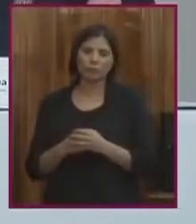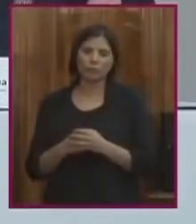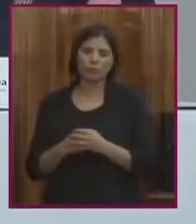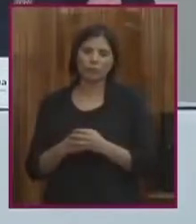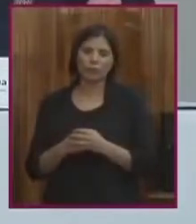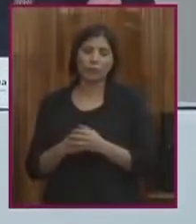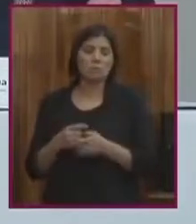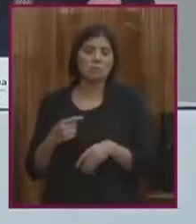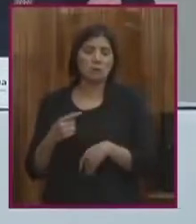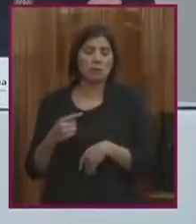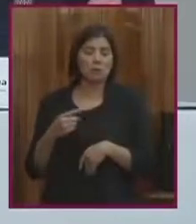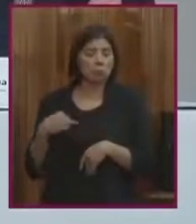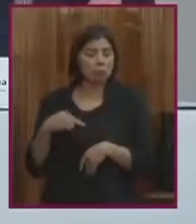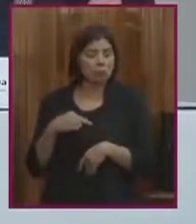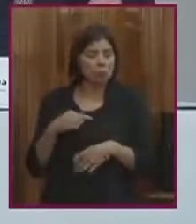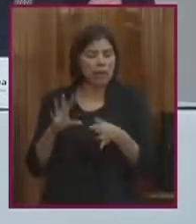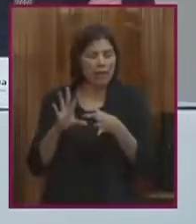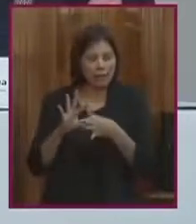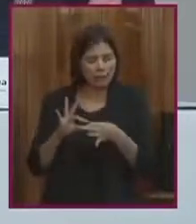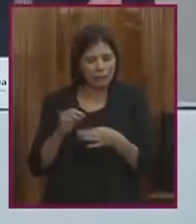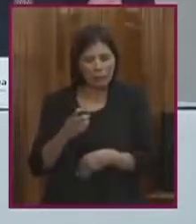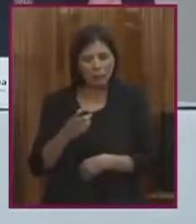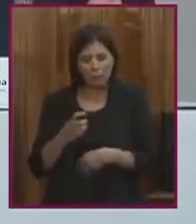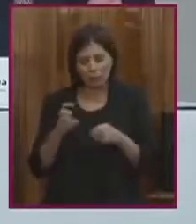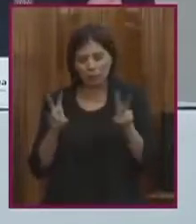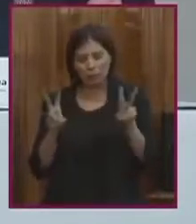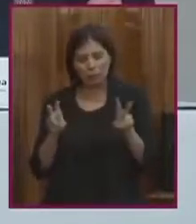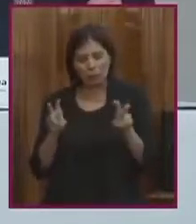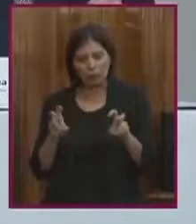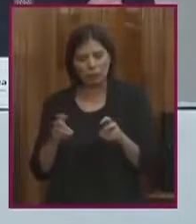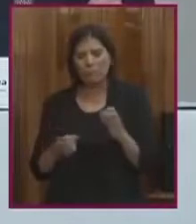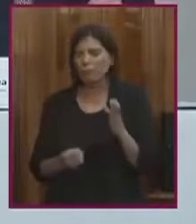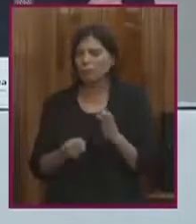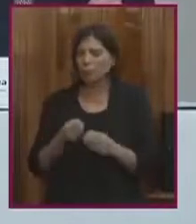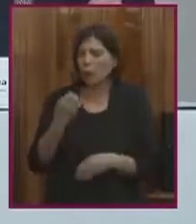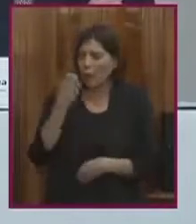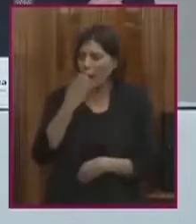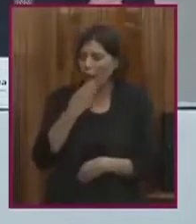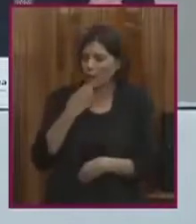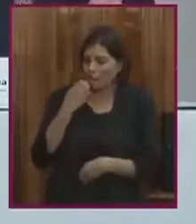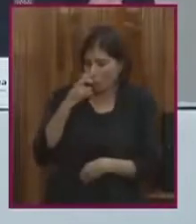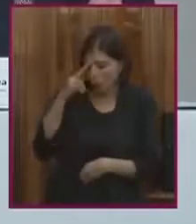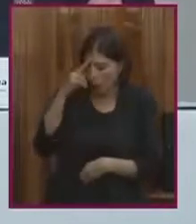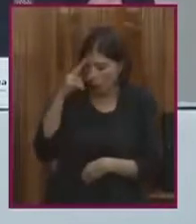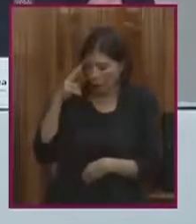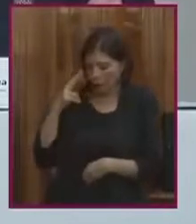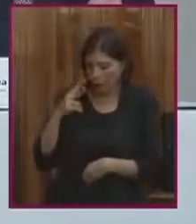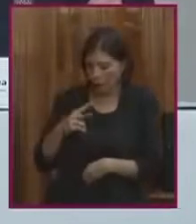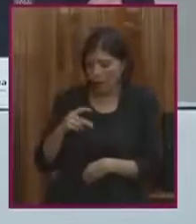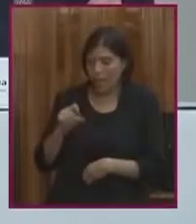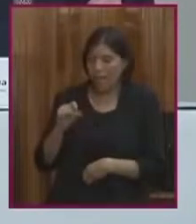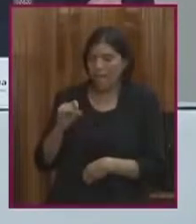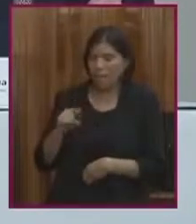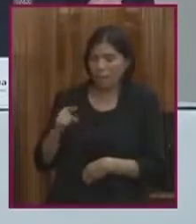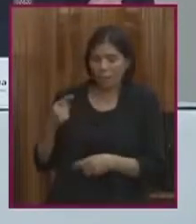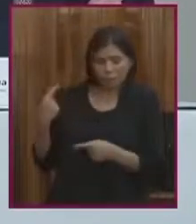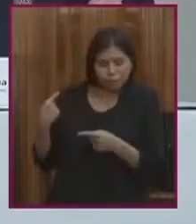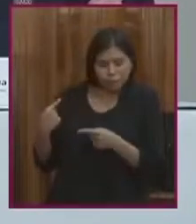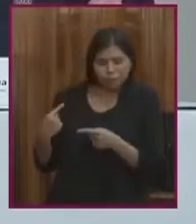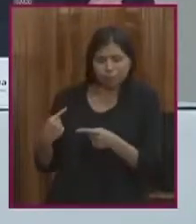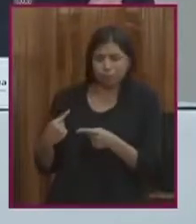ha definido como nueva escuela mexicana. Y los referentes históricos son